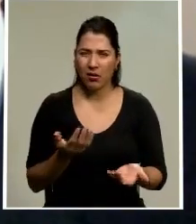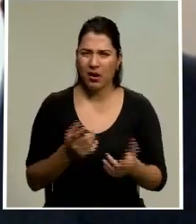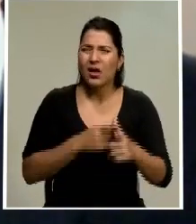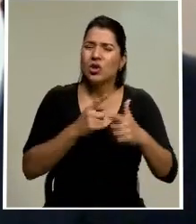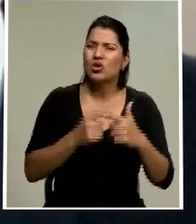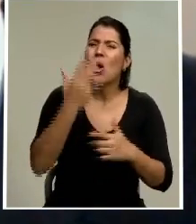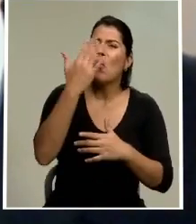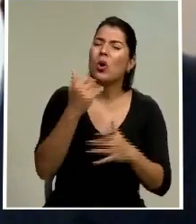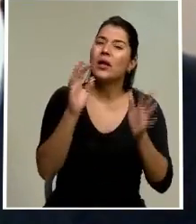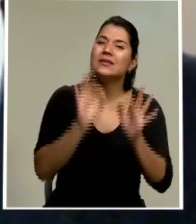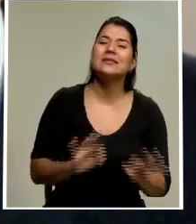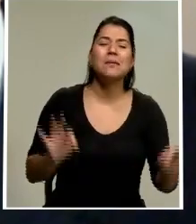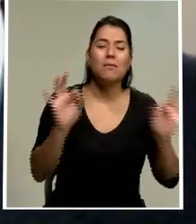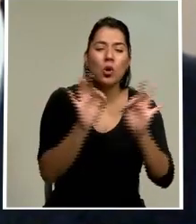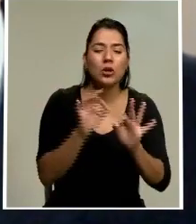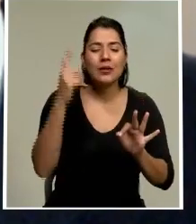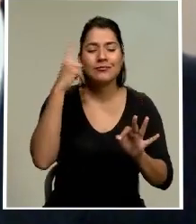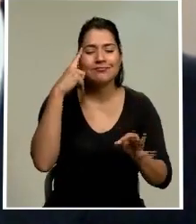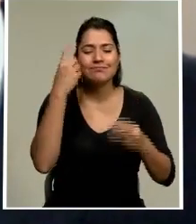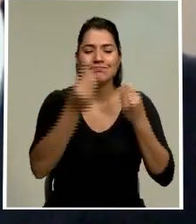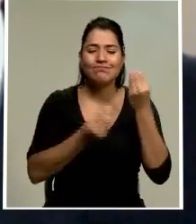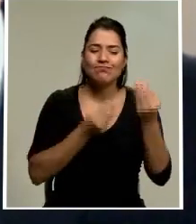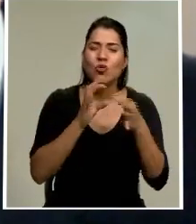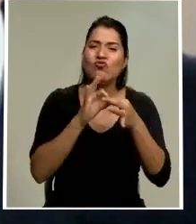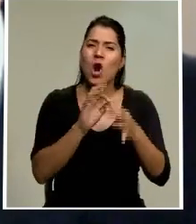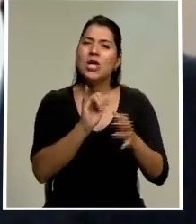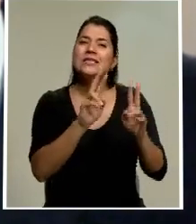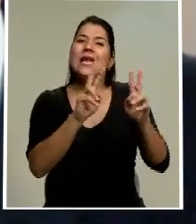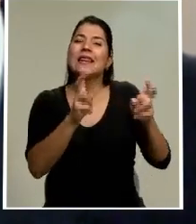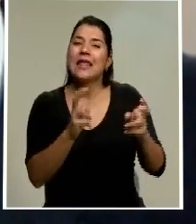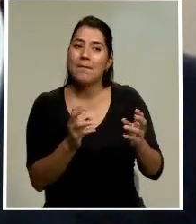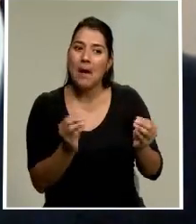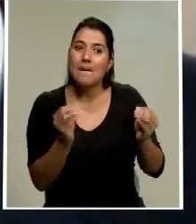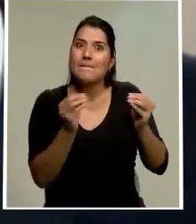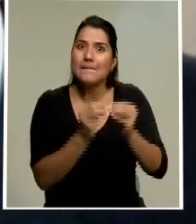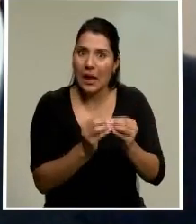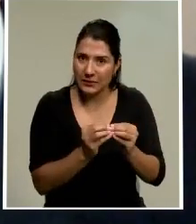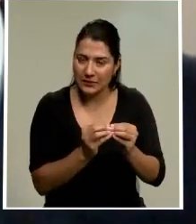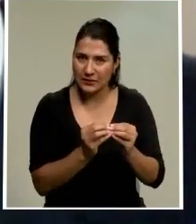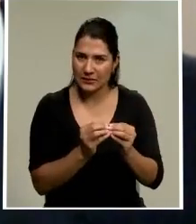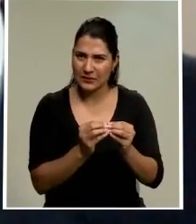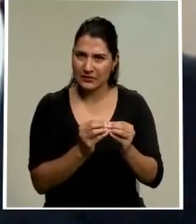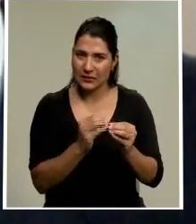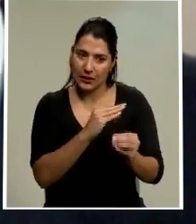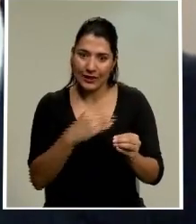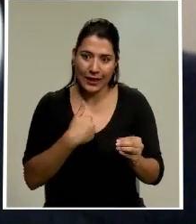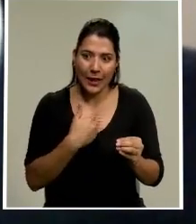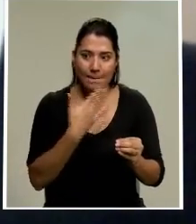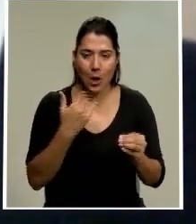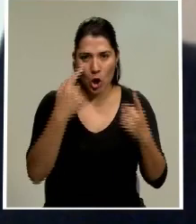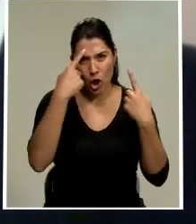importante reflexionar sobre este asunto de manera más constante y efectiva?